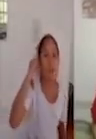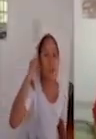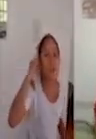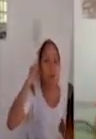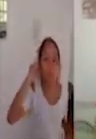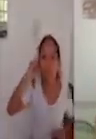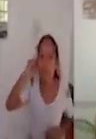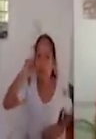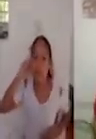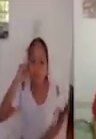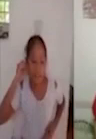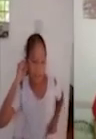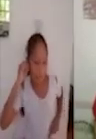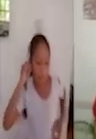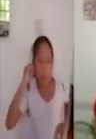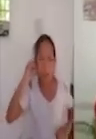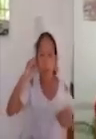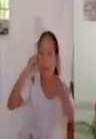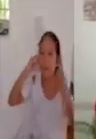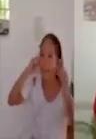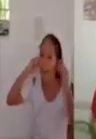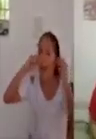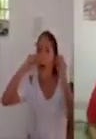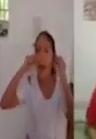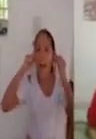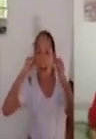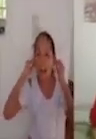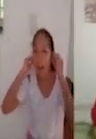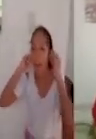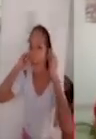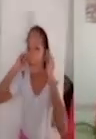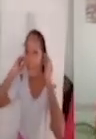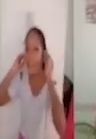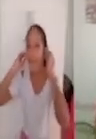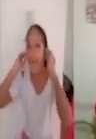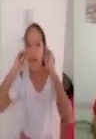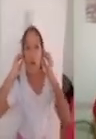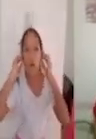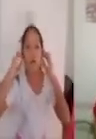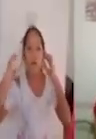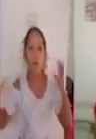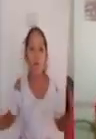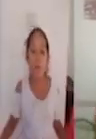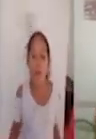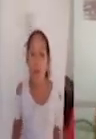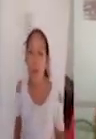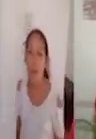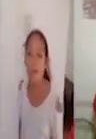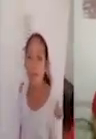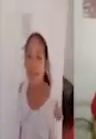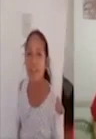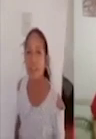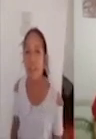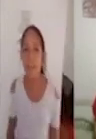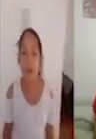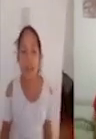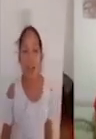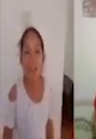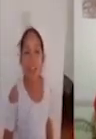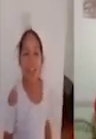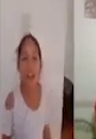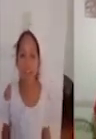blancas olas su carita podía blanquear. La negrita cucurumbe a